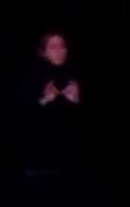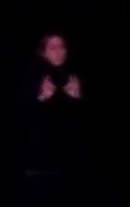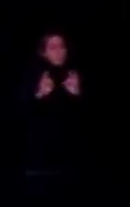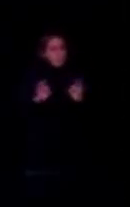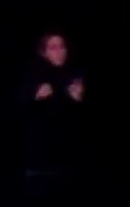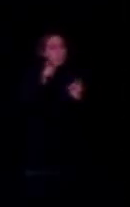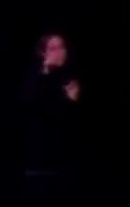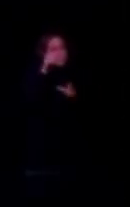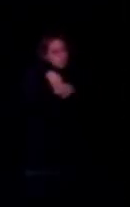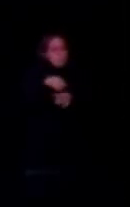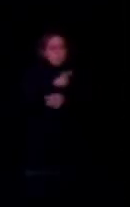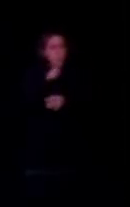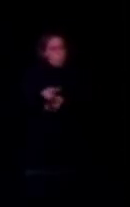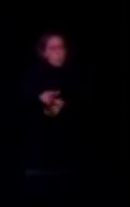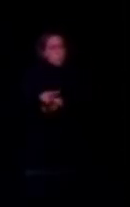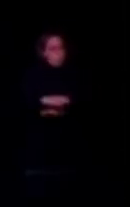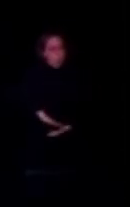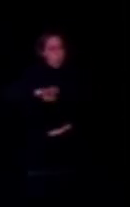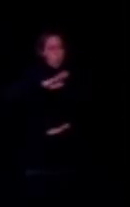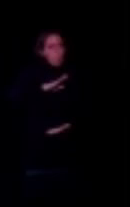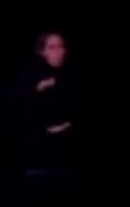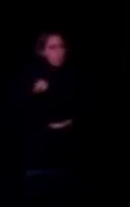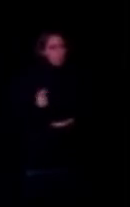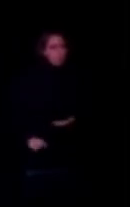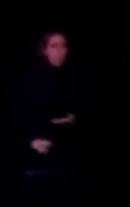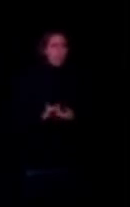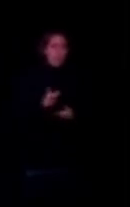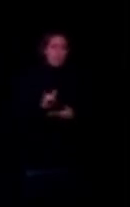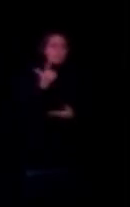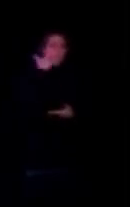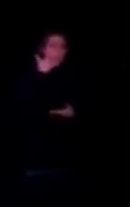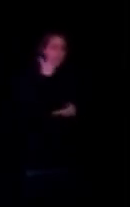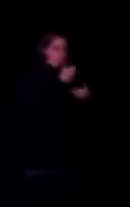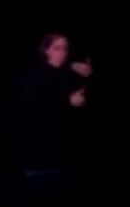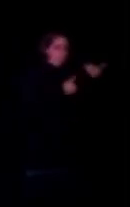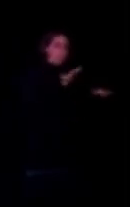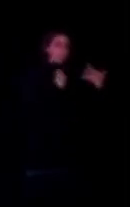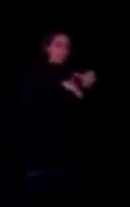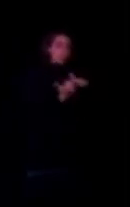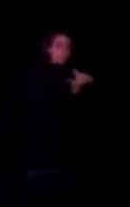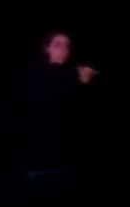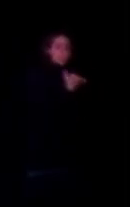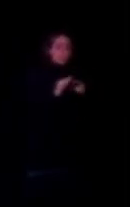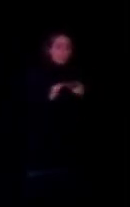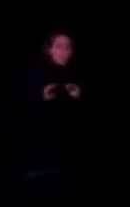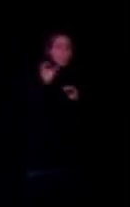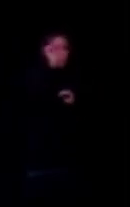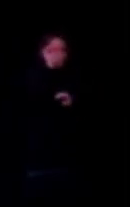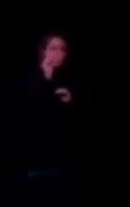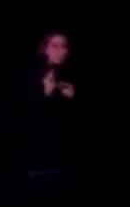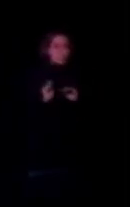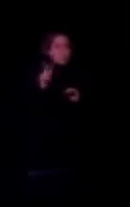cualificadas aporten al proceso inclusivo desde distintos aspectos